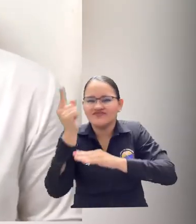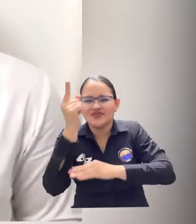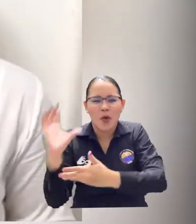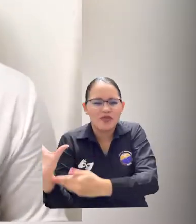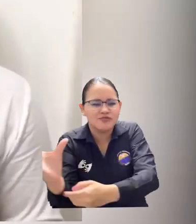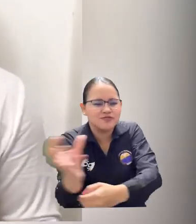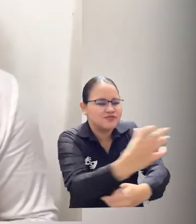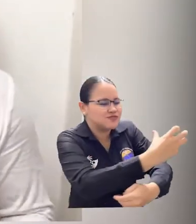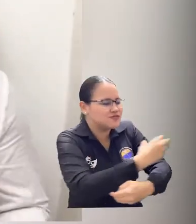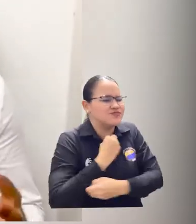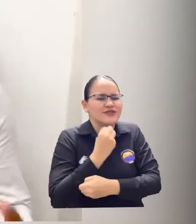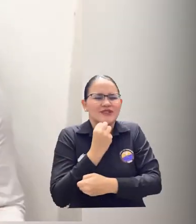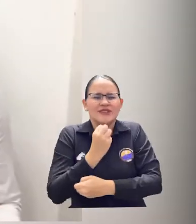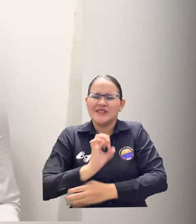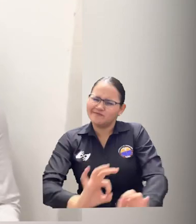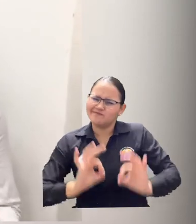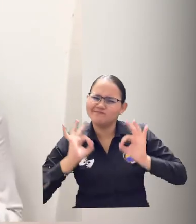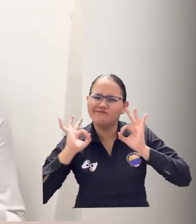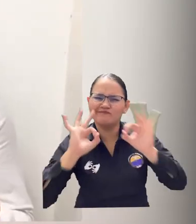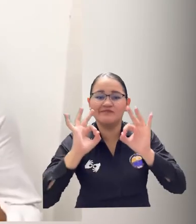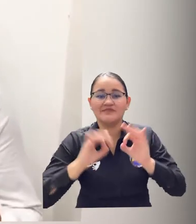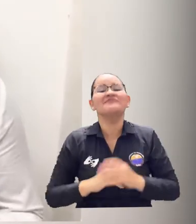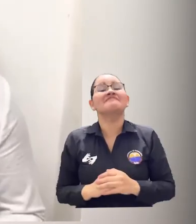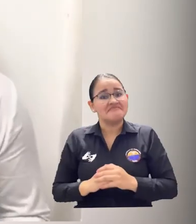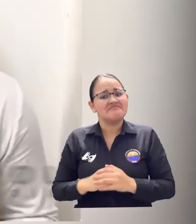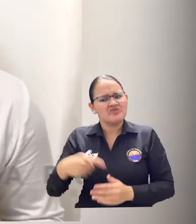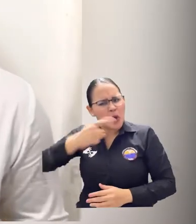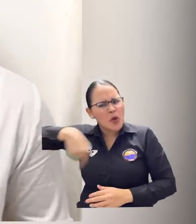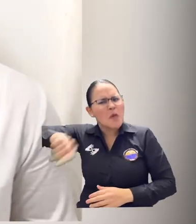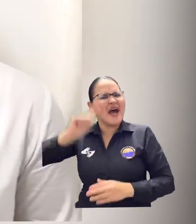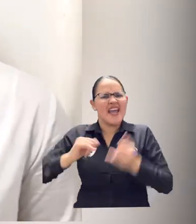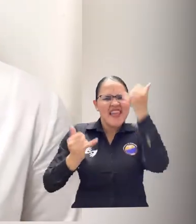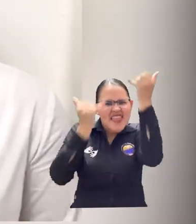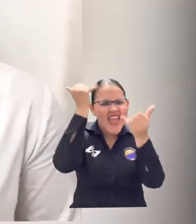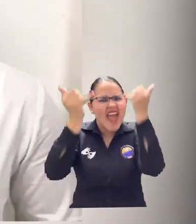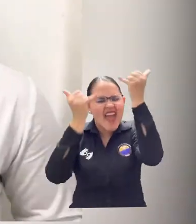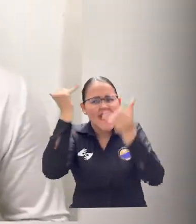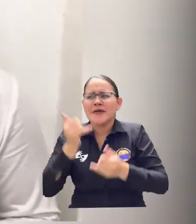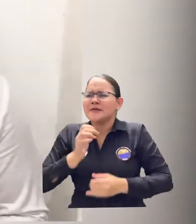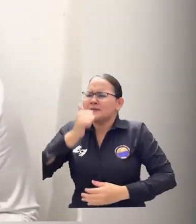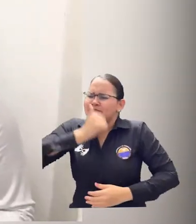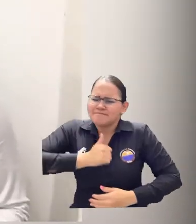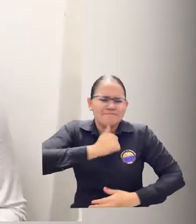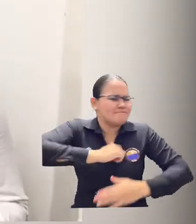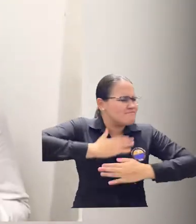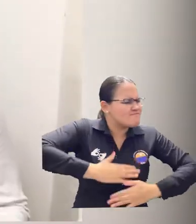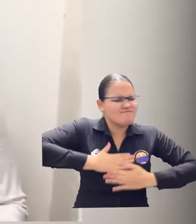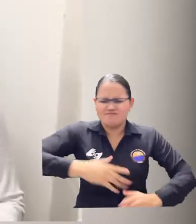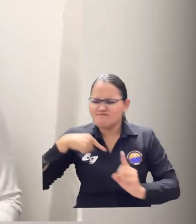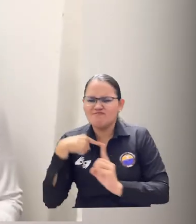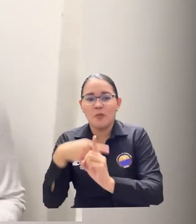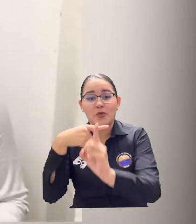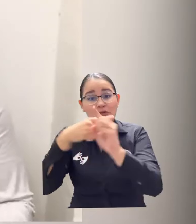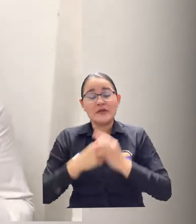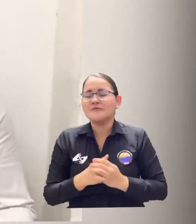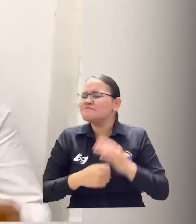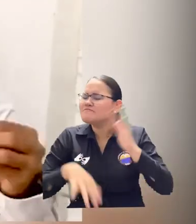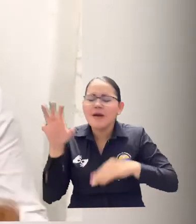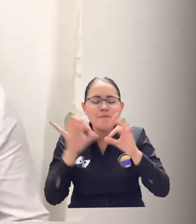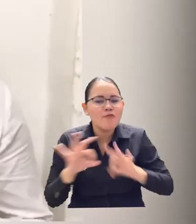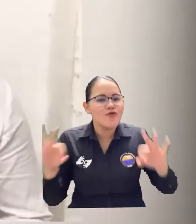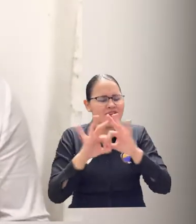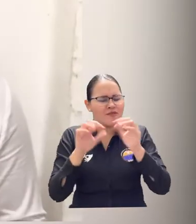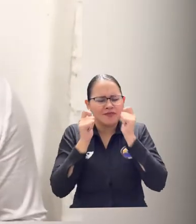siembras y claro que sí, en la que pudimos mostrar que somos más creativos, que somos más resilientes y lo más importante,